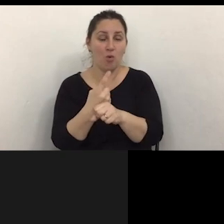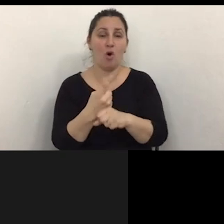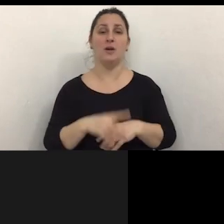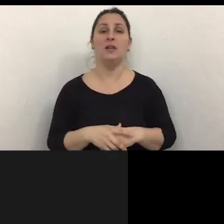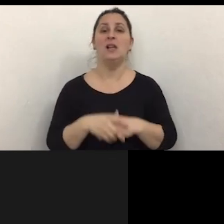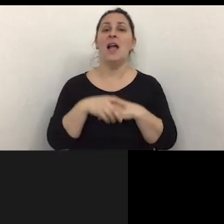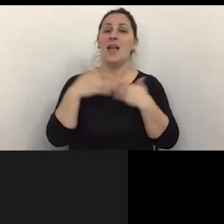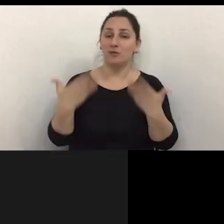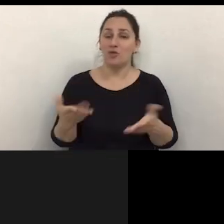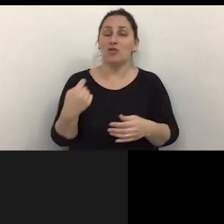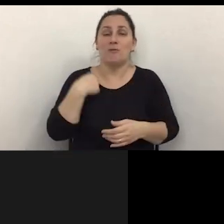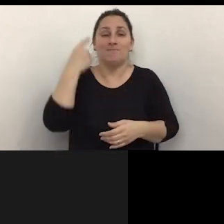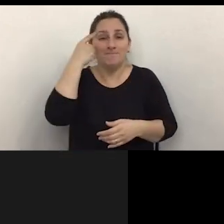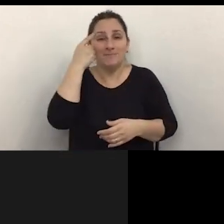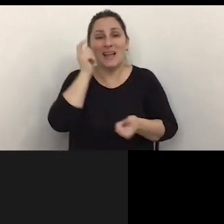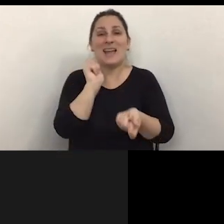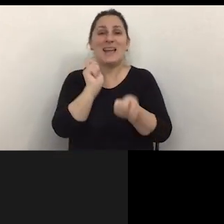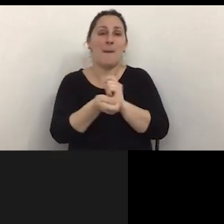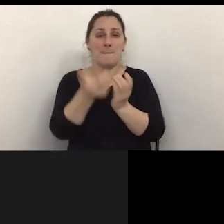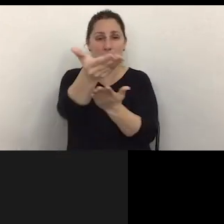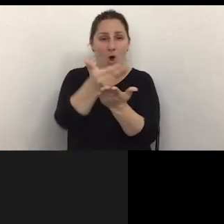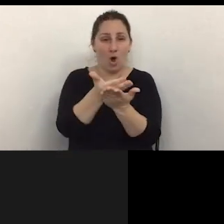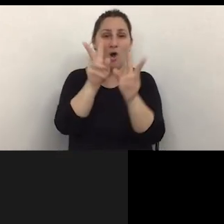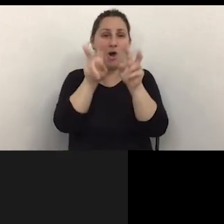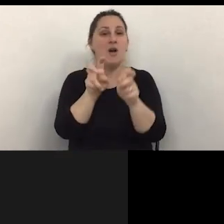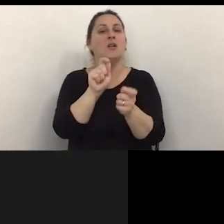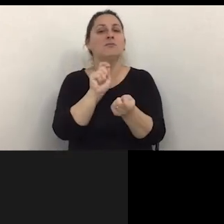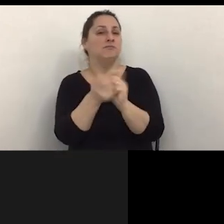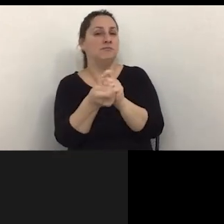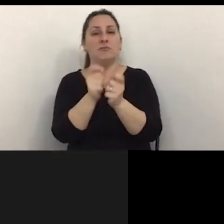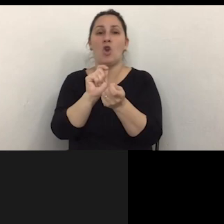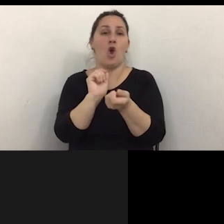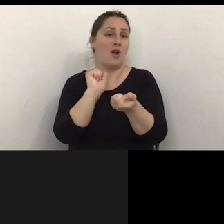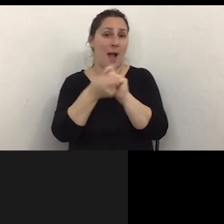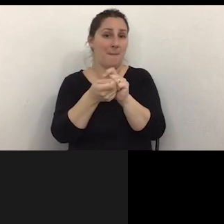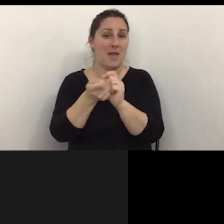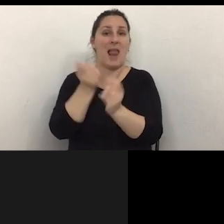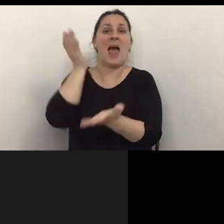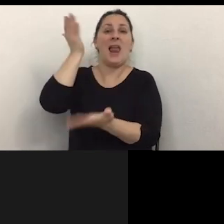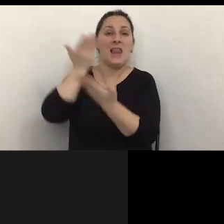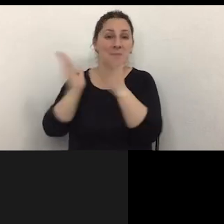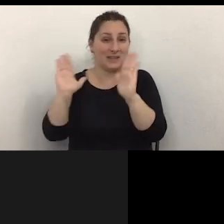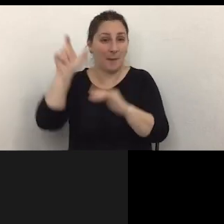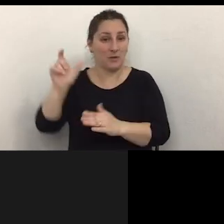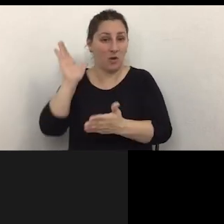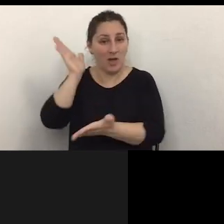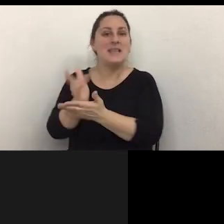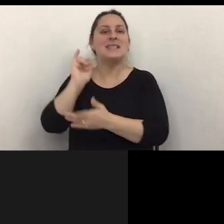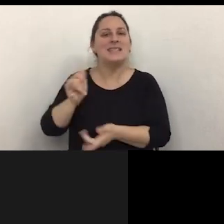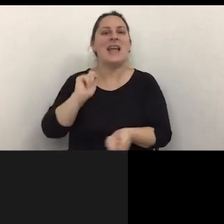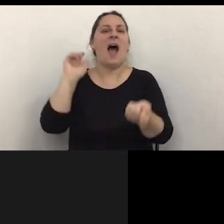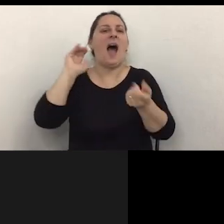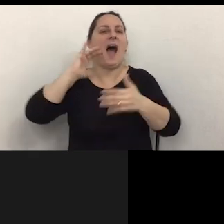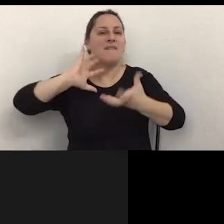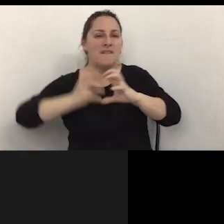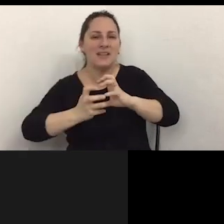de calificación, aun cuando no afecte la libertad del imputado, sí afecta la situación durante el proceso y hay que tener eso